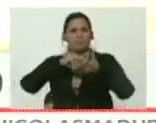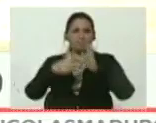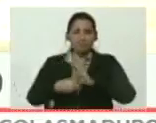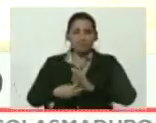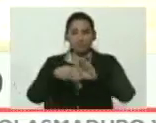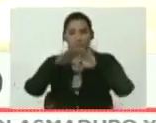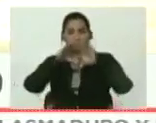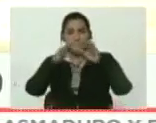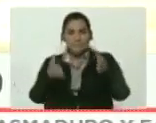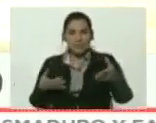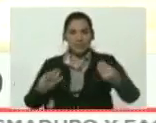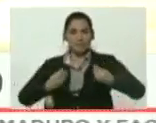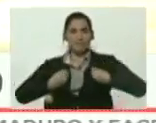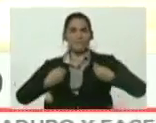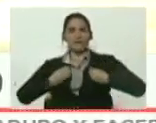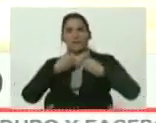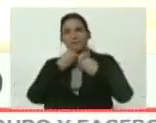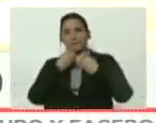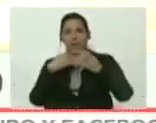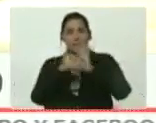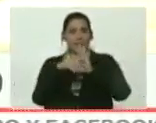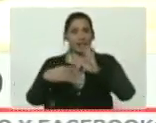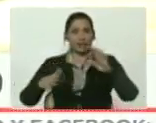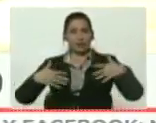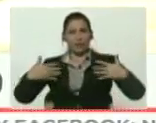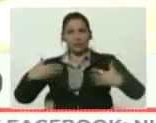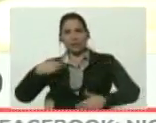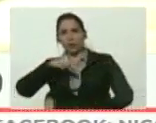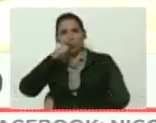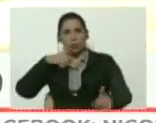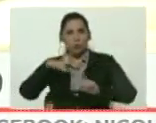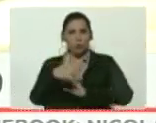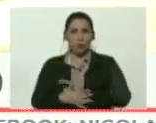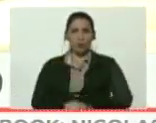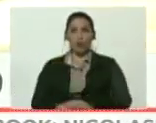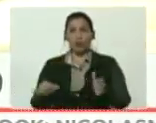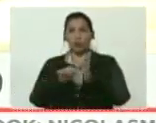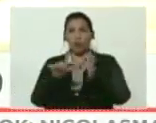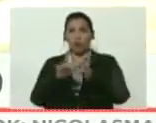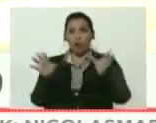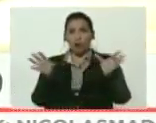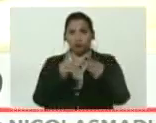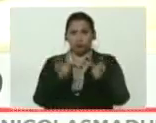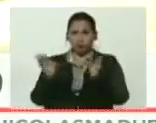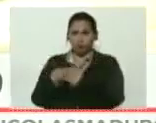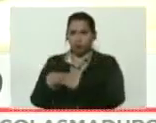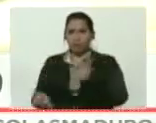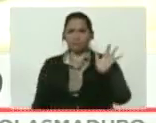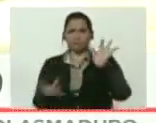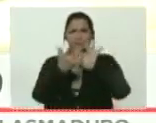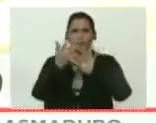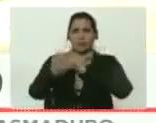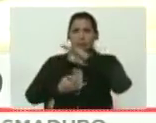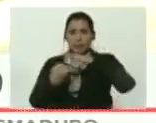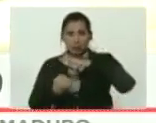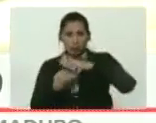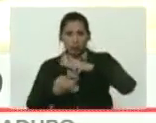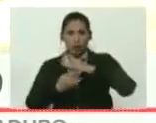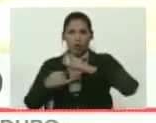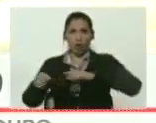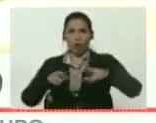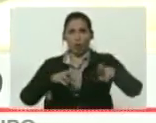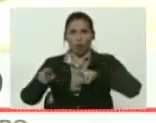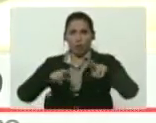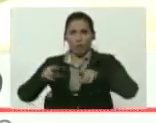Mesa del Vivir Bien, el derecho a la felicidad de nuestro pueblo, donde confluyen varias instituciones que coordina el vicepresidente